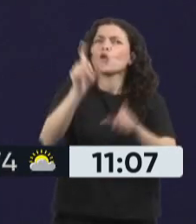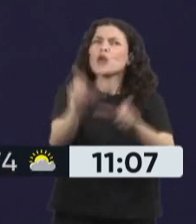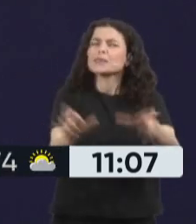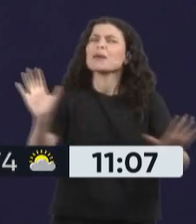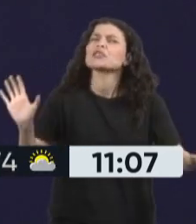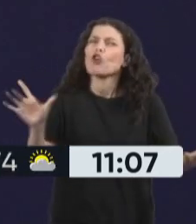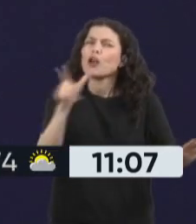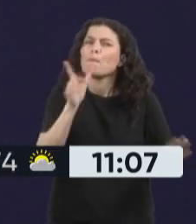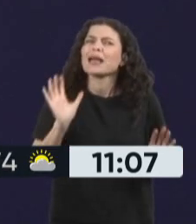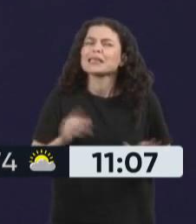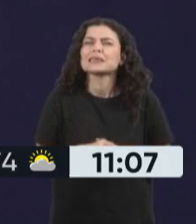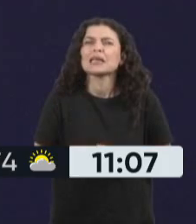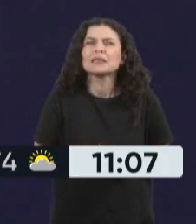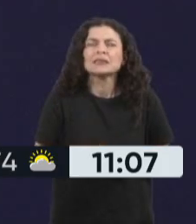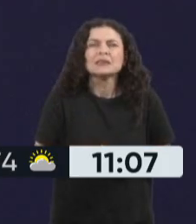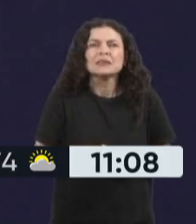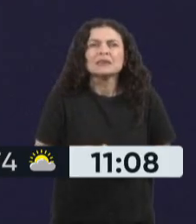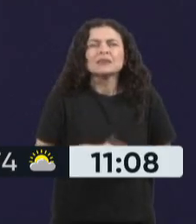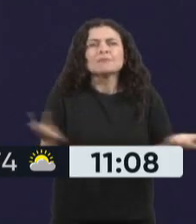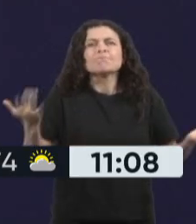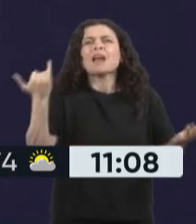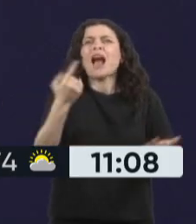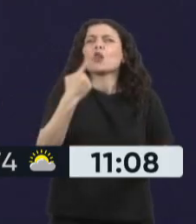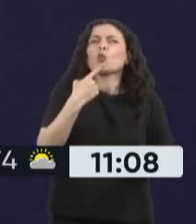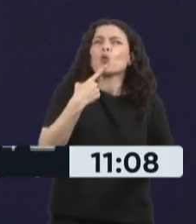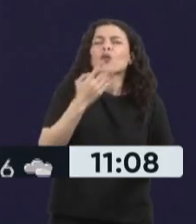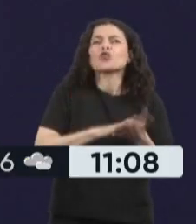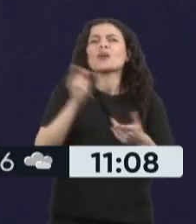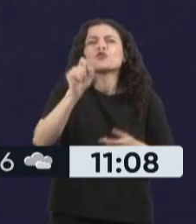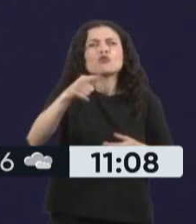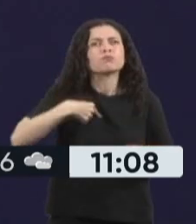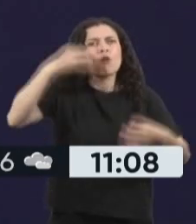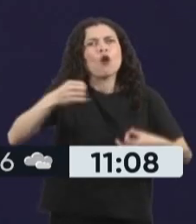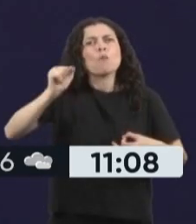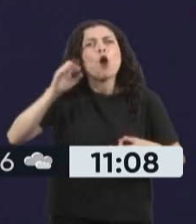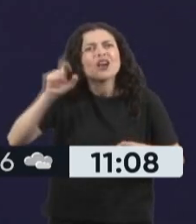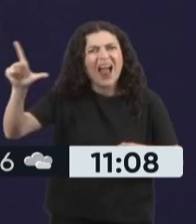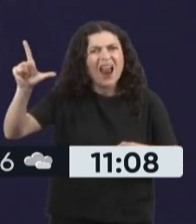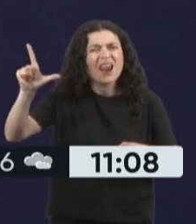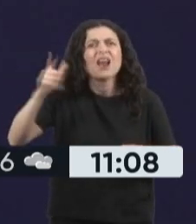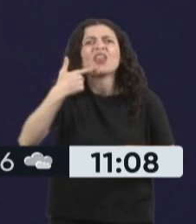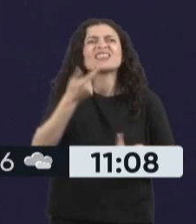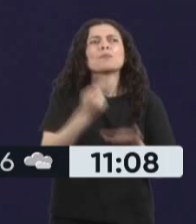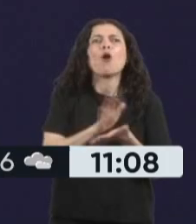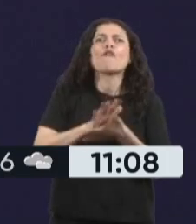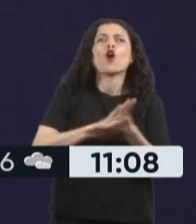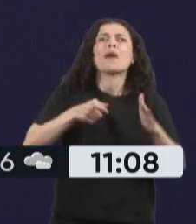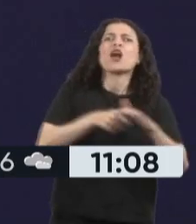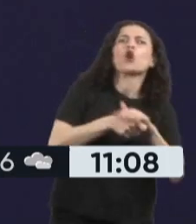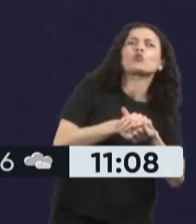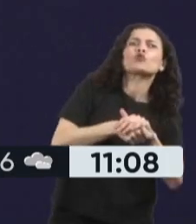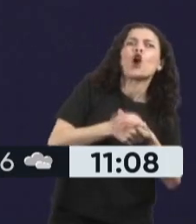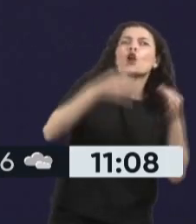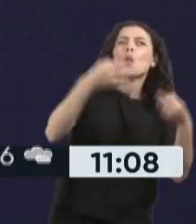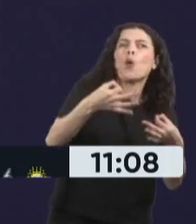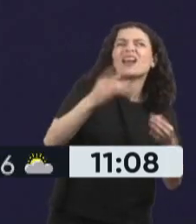que aparentemente tienen una dudosa calidad moral, que no existe la corrupción buena o mala, no existe la